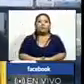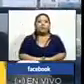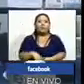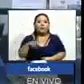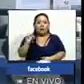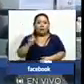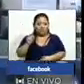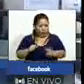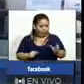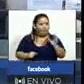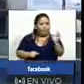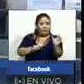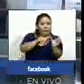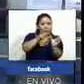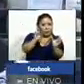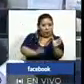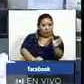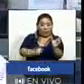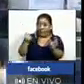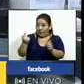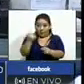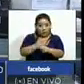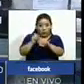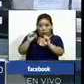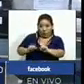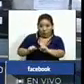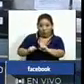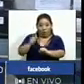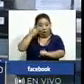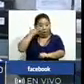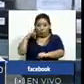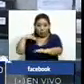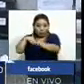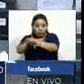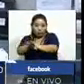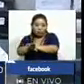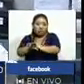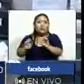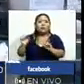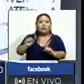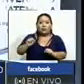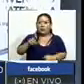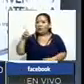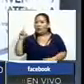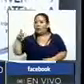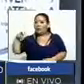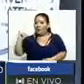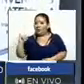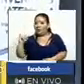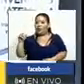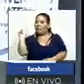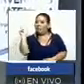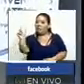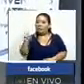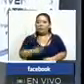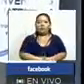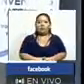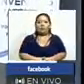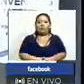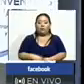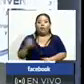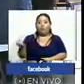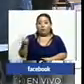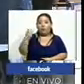DPI se puede pasar ahorita. Son las personas que no podían pasar. ¿Ustedes no podían pasar? Sí, porque solo DPI traía. Es temporal, sí. nuevo aviso.